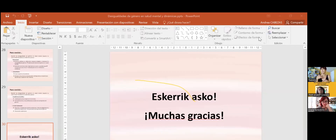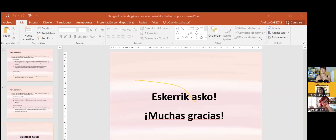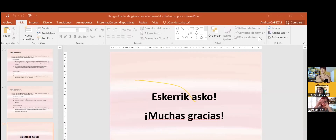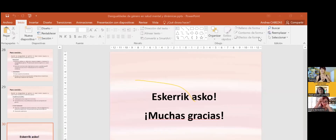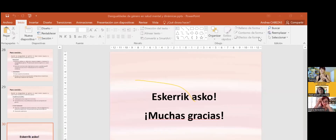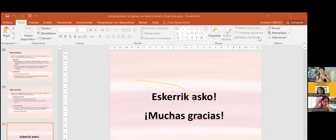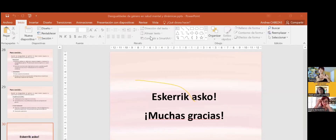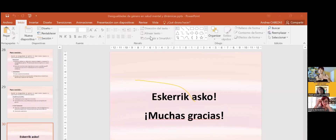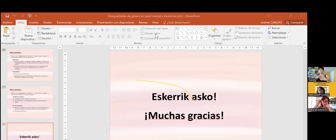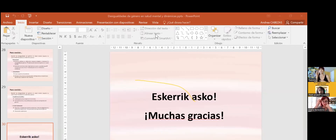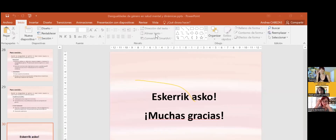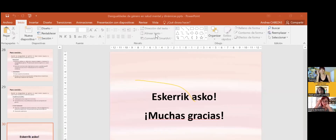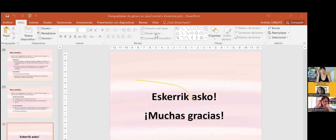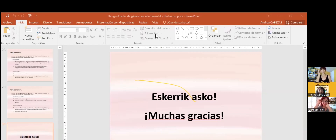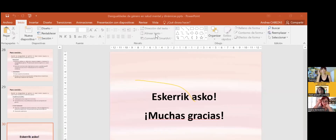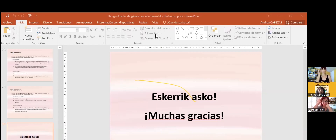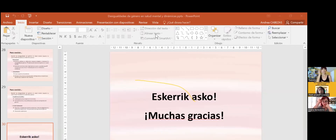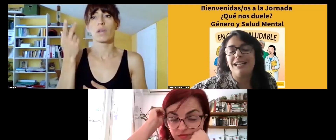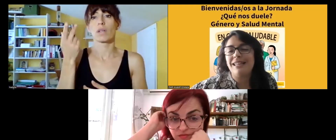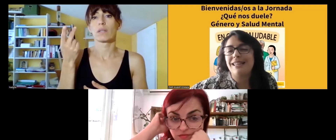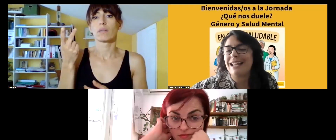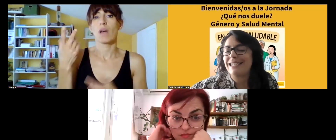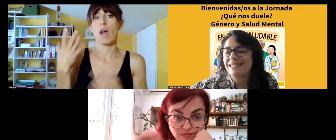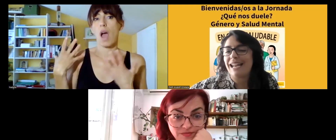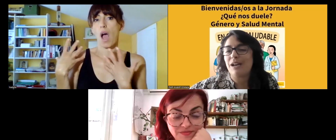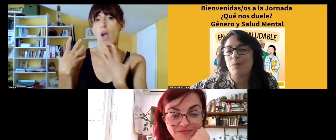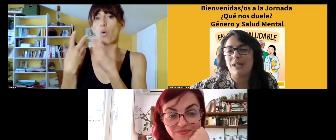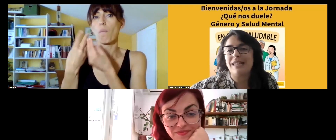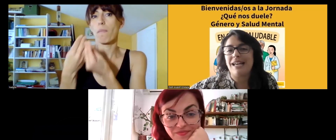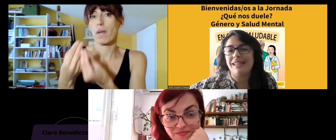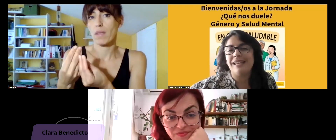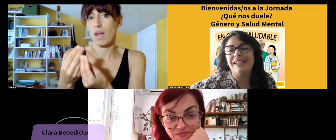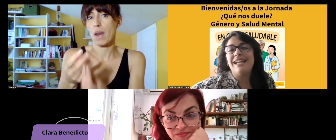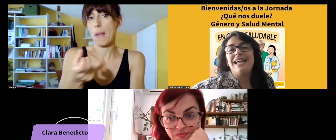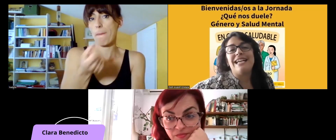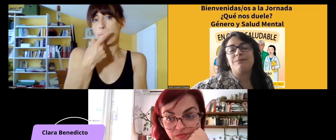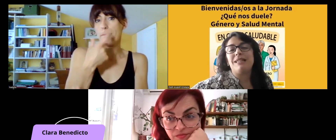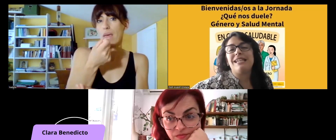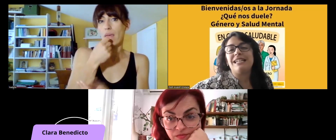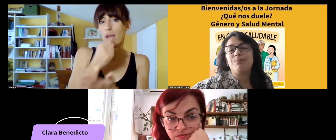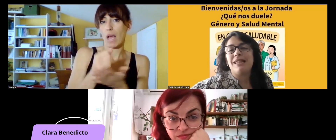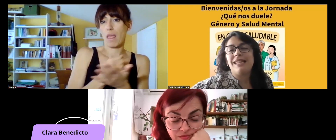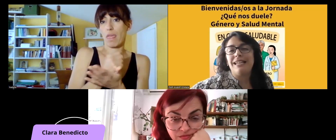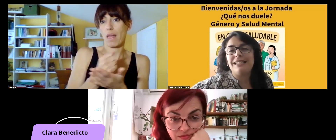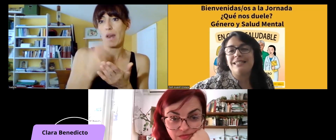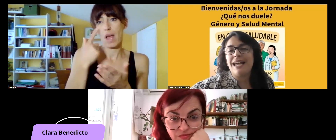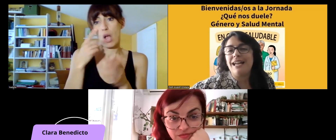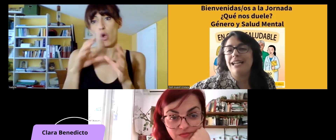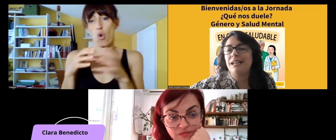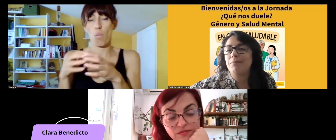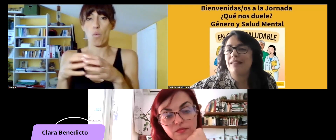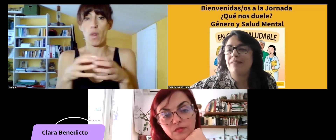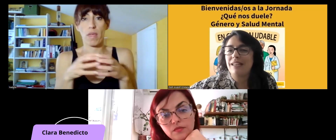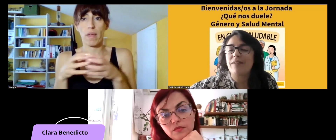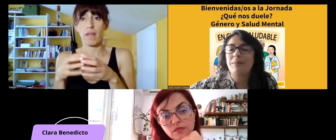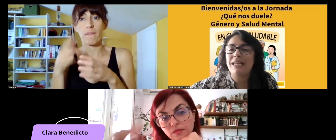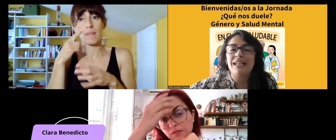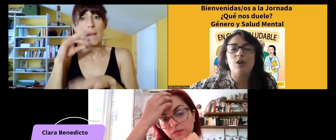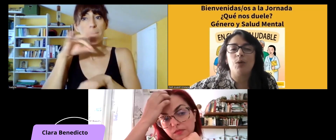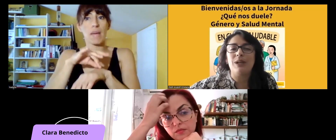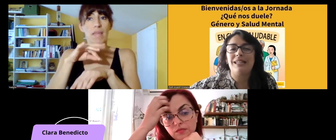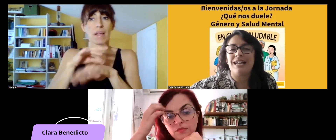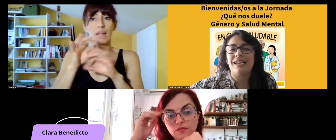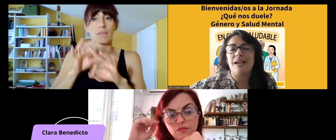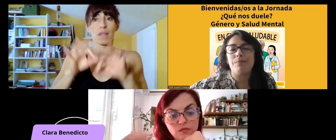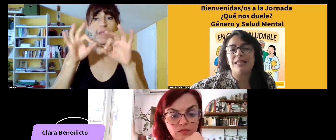mujeres. Entre acompañar y medicalizar está la comunidad. Es médica especialista en medicina familiar